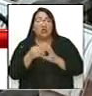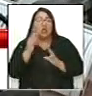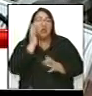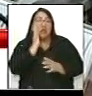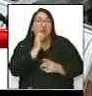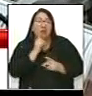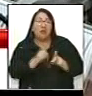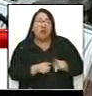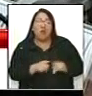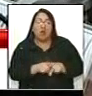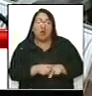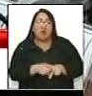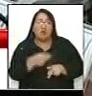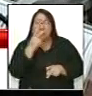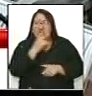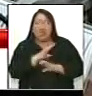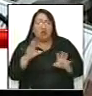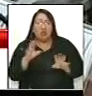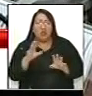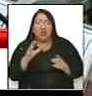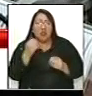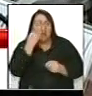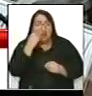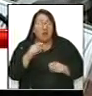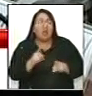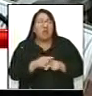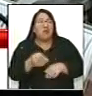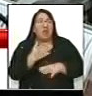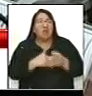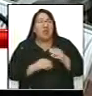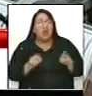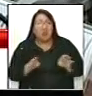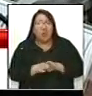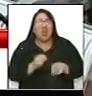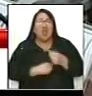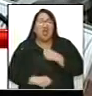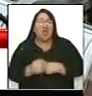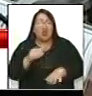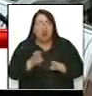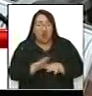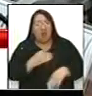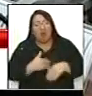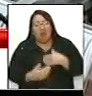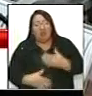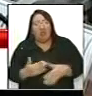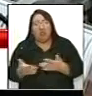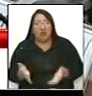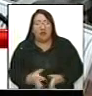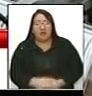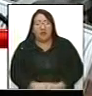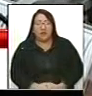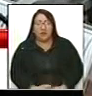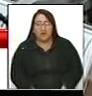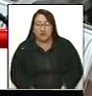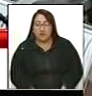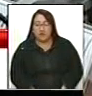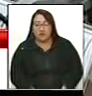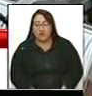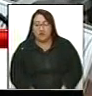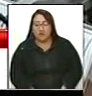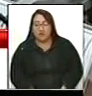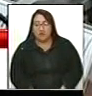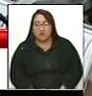padres. Sin darnos cuenta, la mamá también fue igual, la hija igual, y también seguiremos llevando. Creo que esta